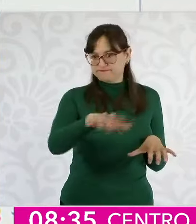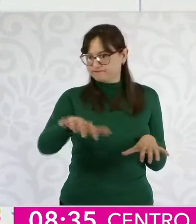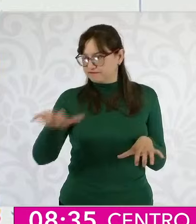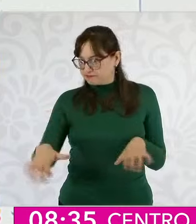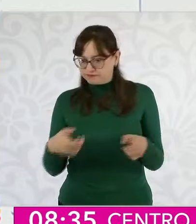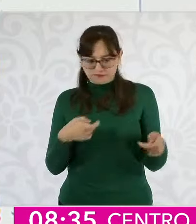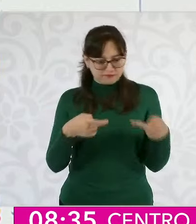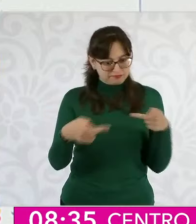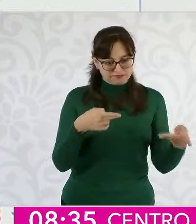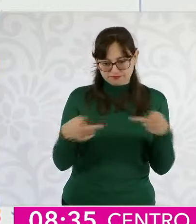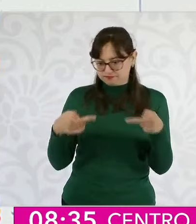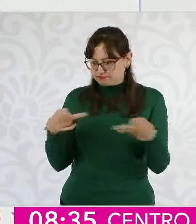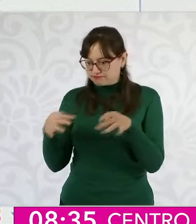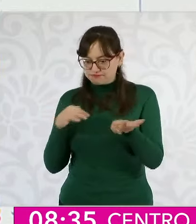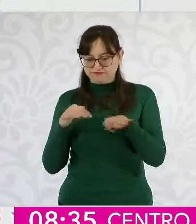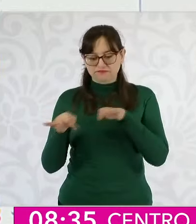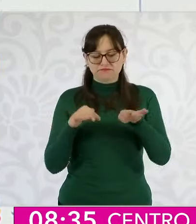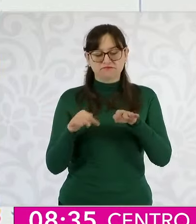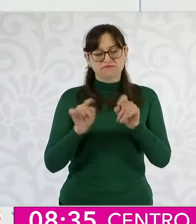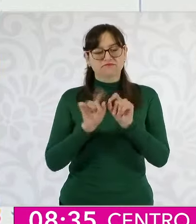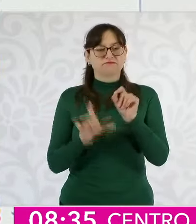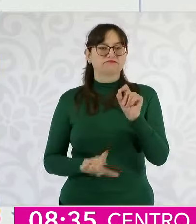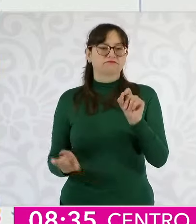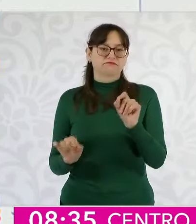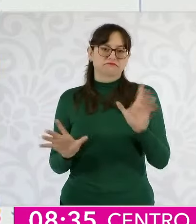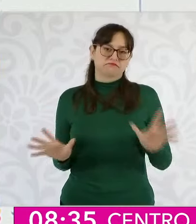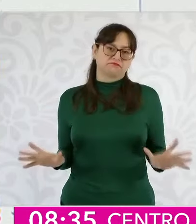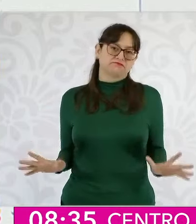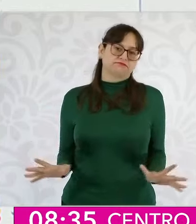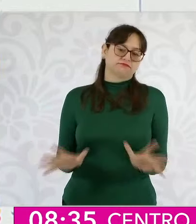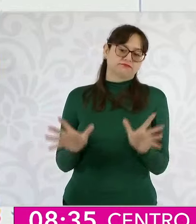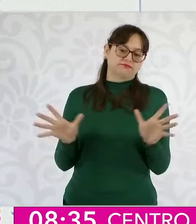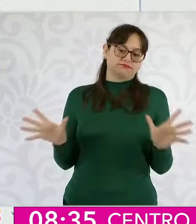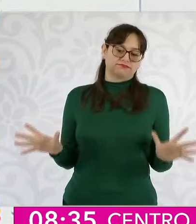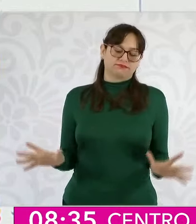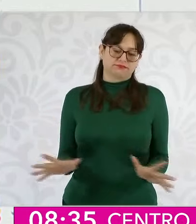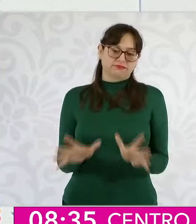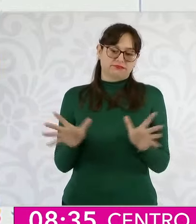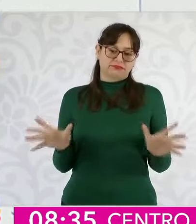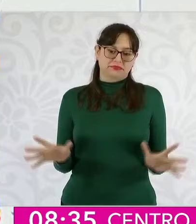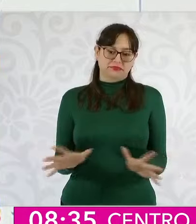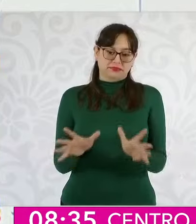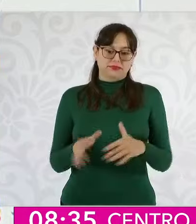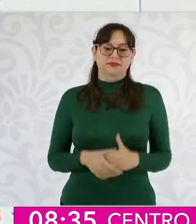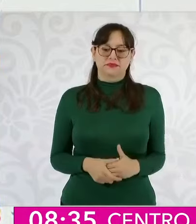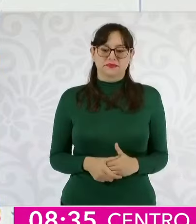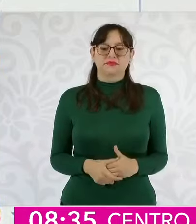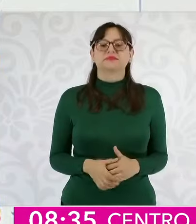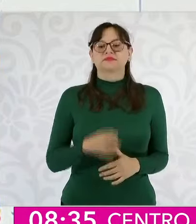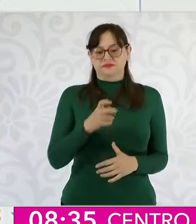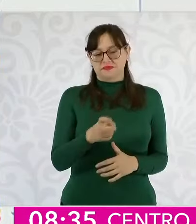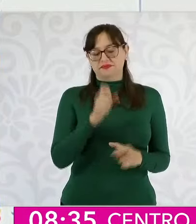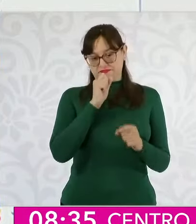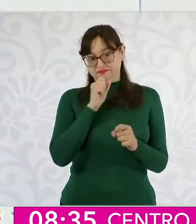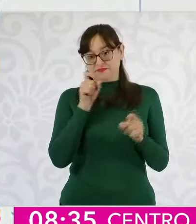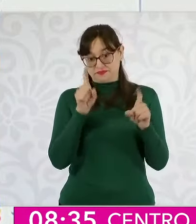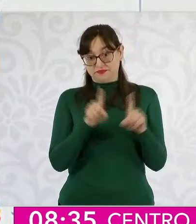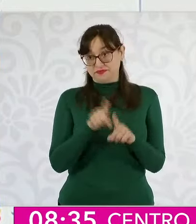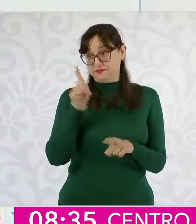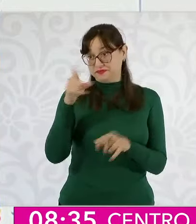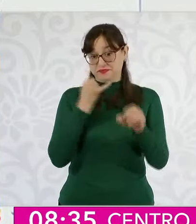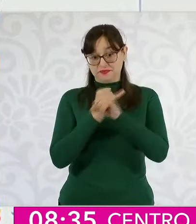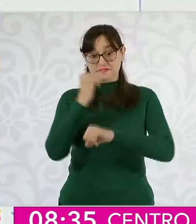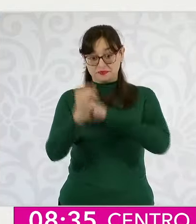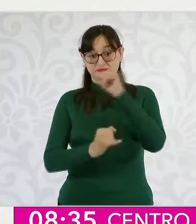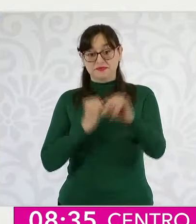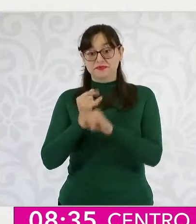organizados, para impulsar a México. Entonces, eso también pues lo tienen que conocer las